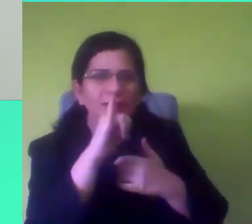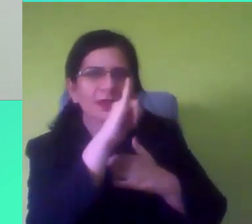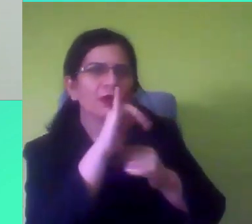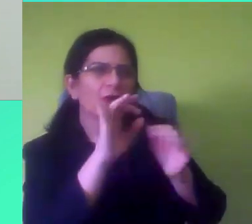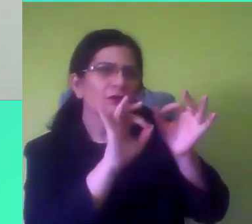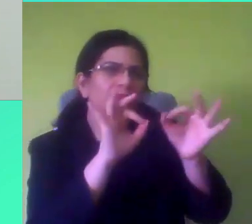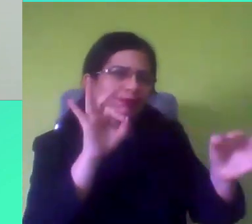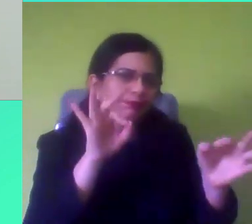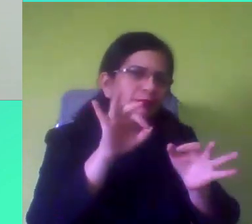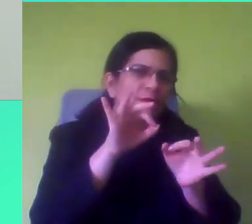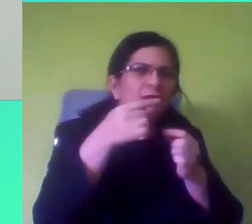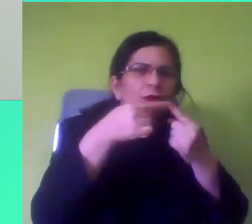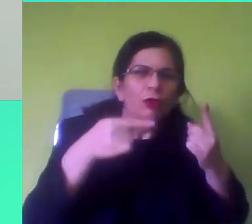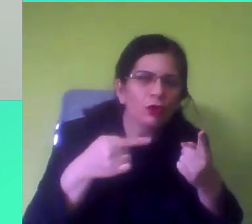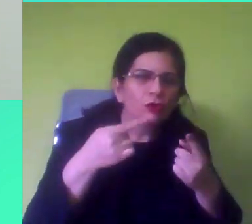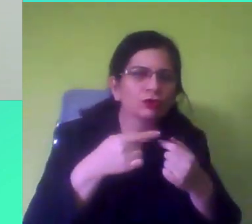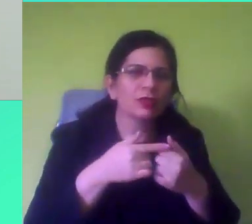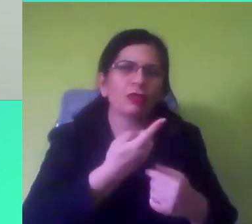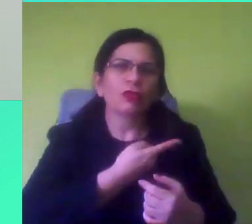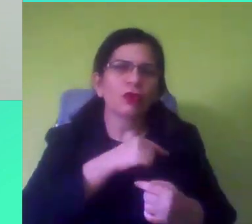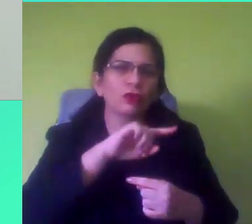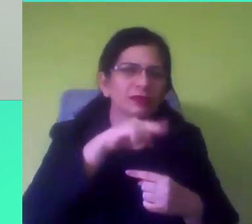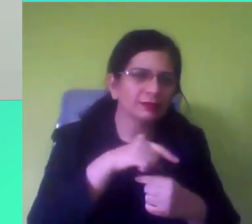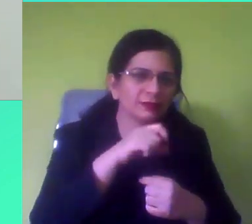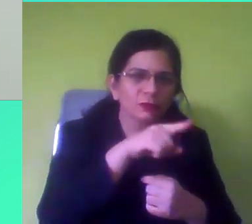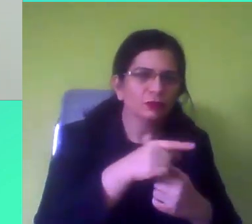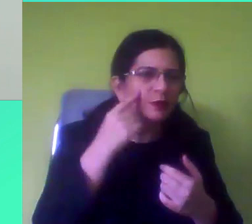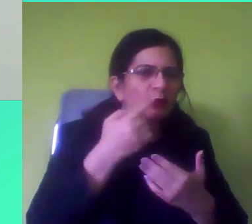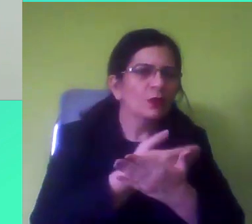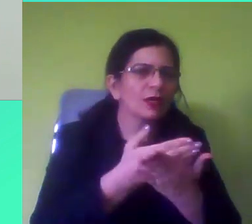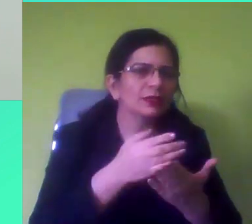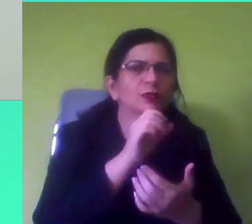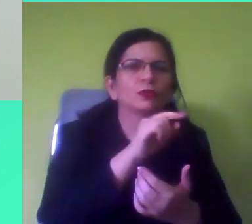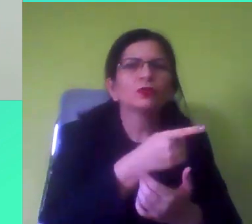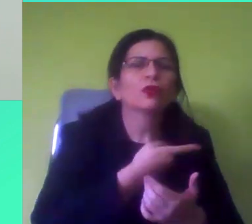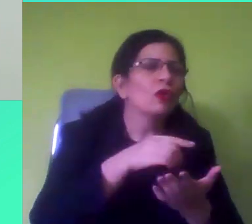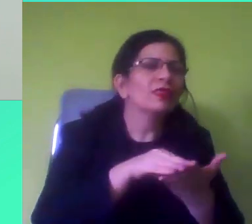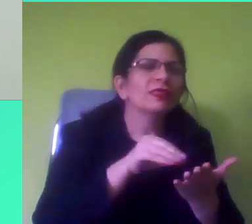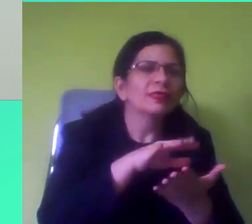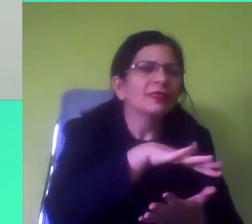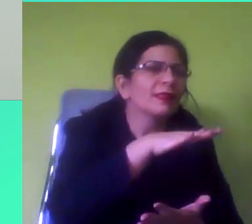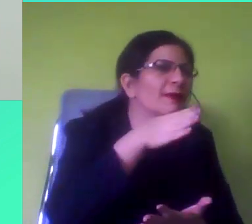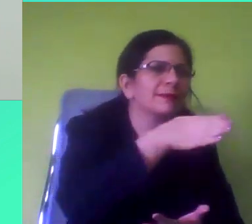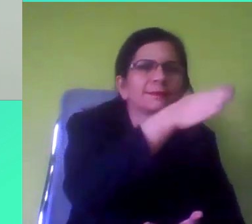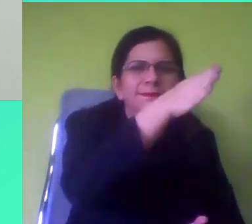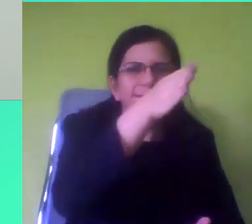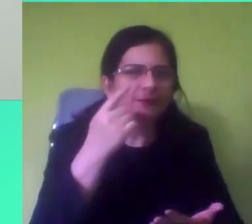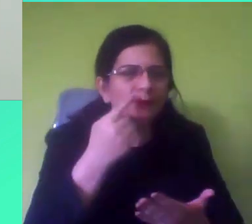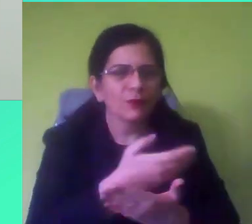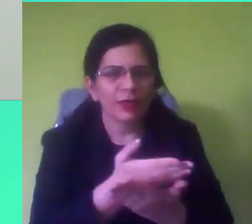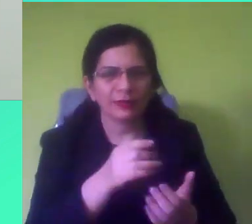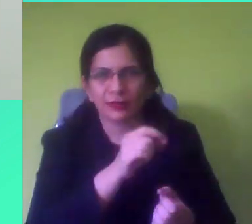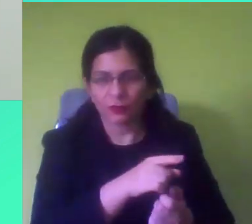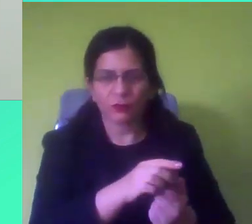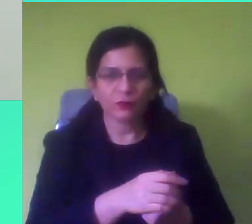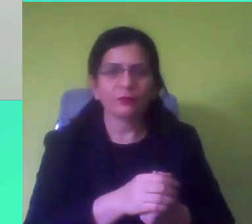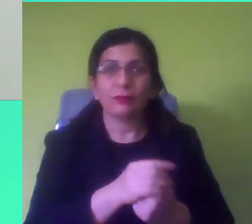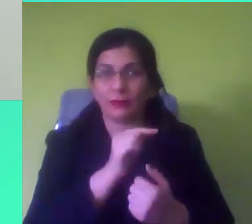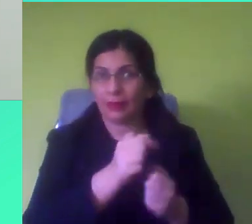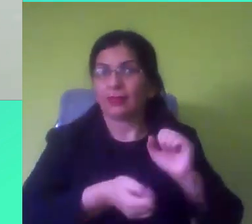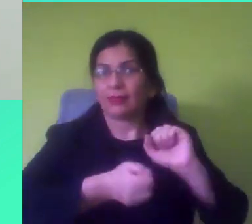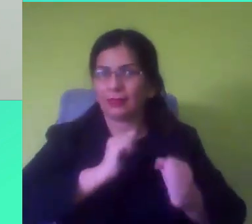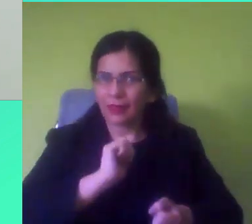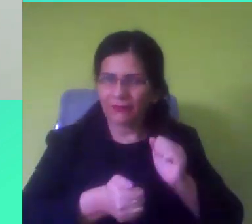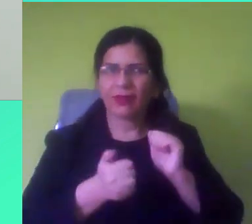de puntos de GPS y ubicación de los distintos tipos de glaciares en terreno. A veces, bueno, este tipo de trabajo